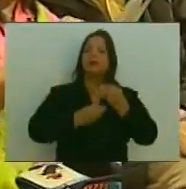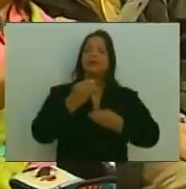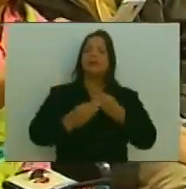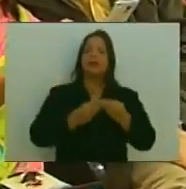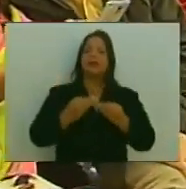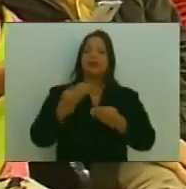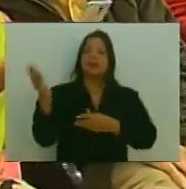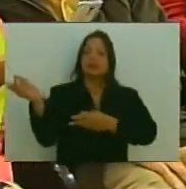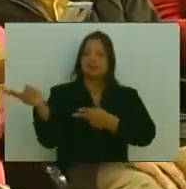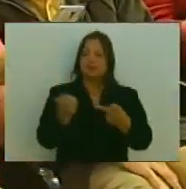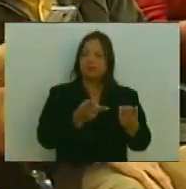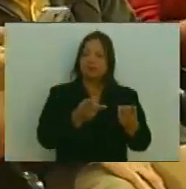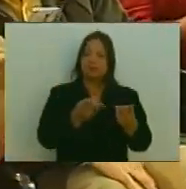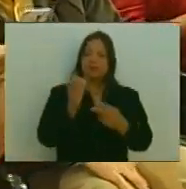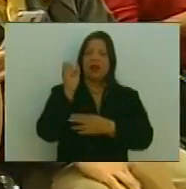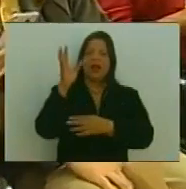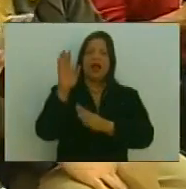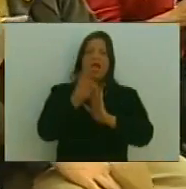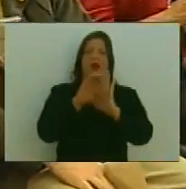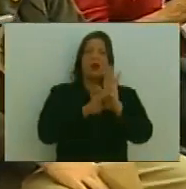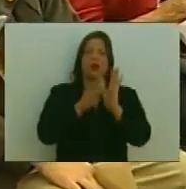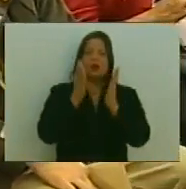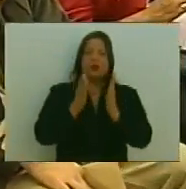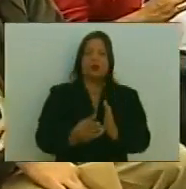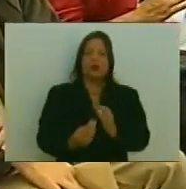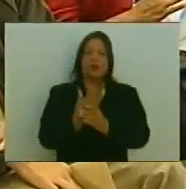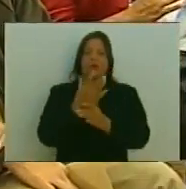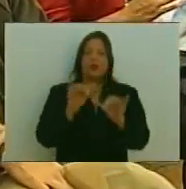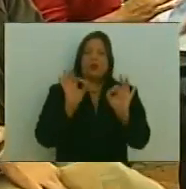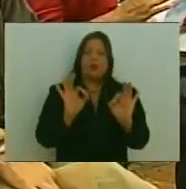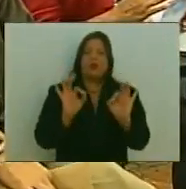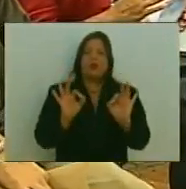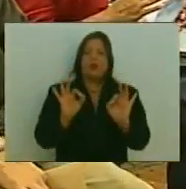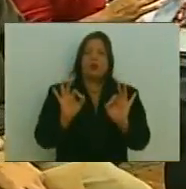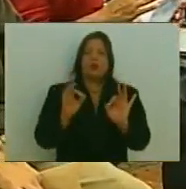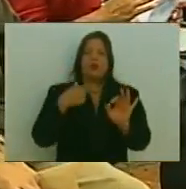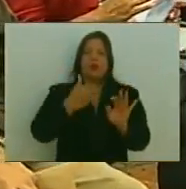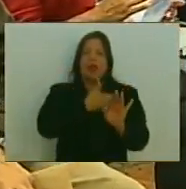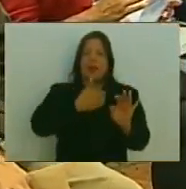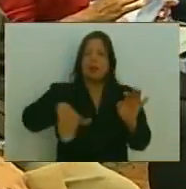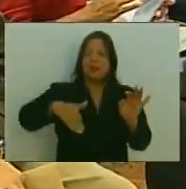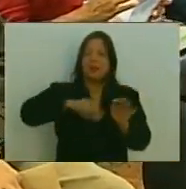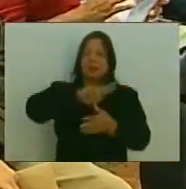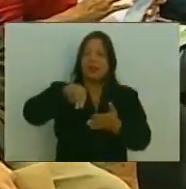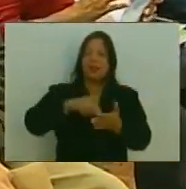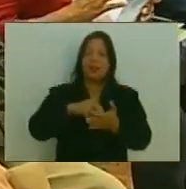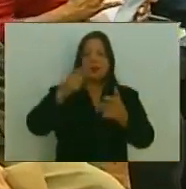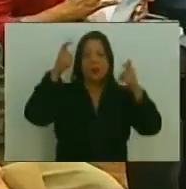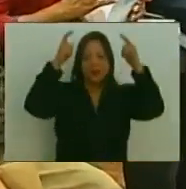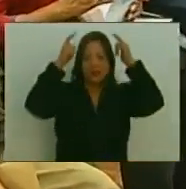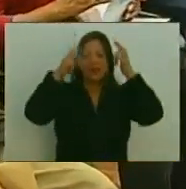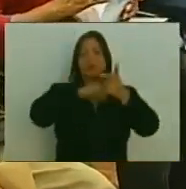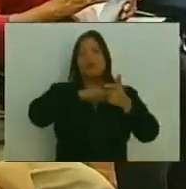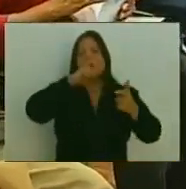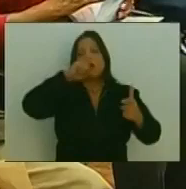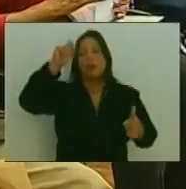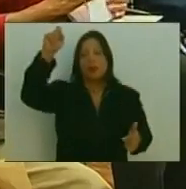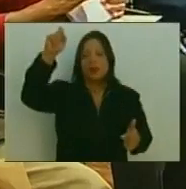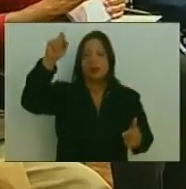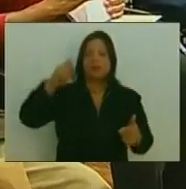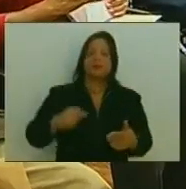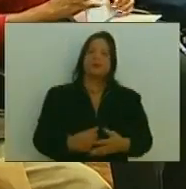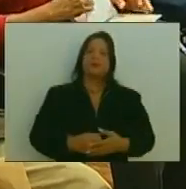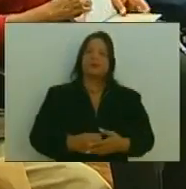la convocatoria al poder constituyente originario por parte del presidente de la República, Nicolás Maduro